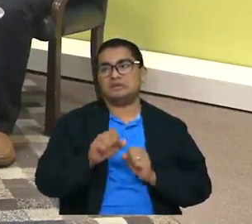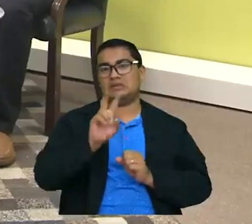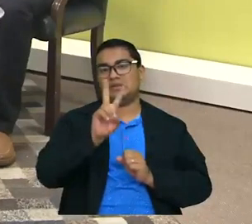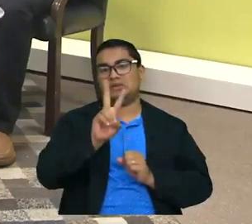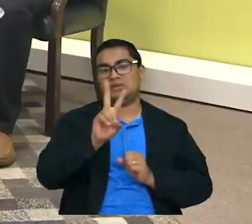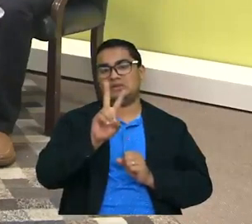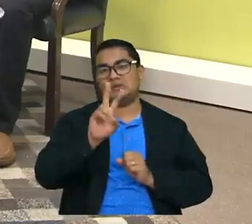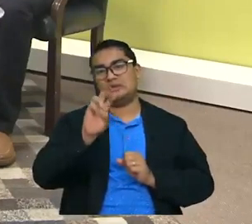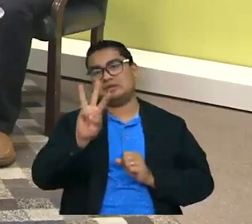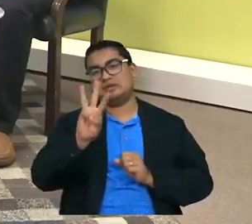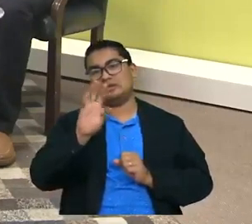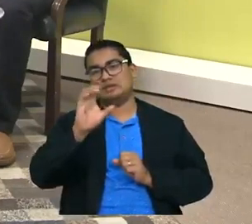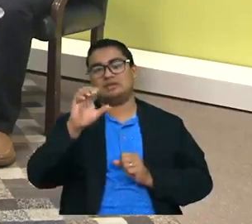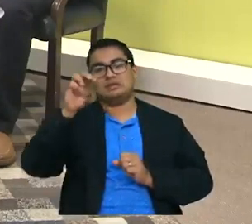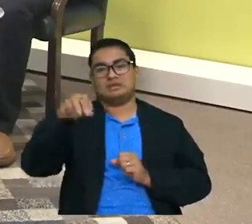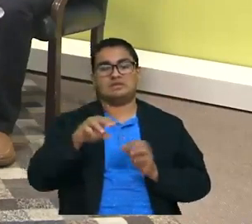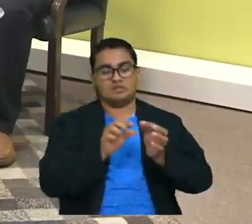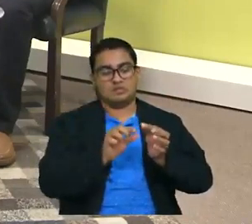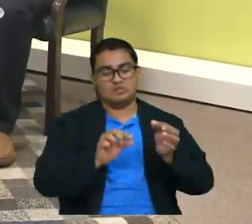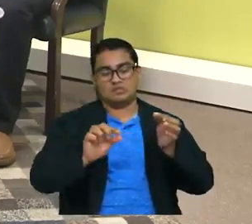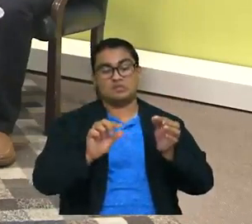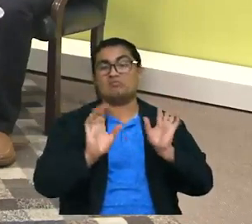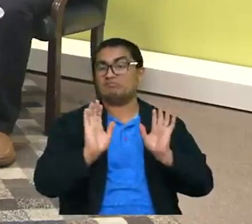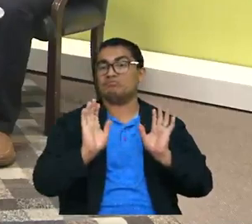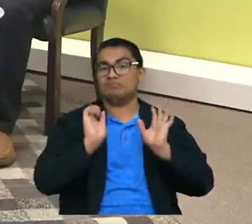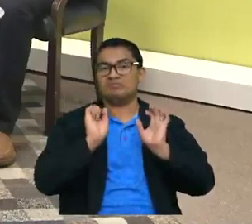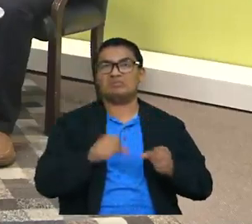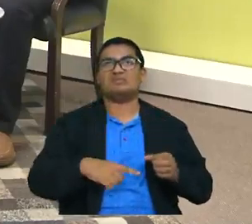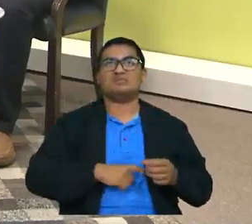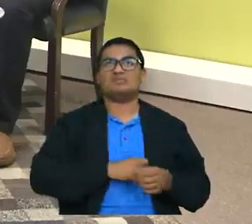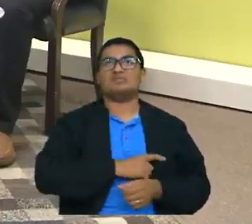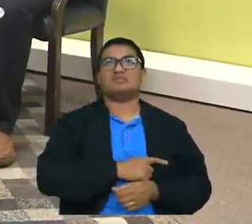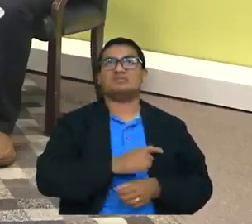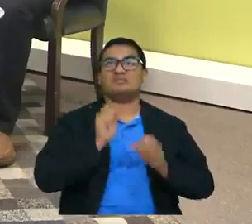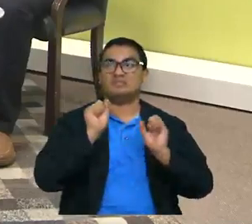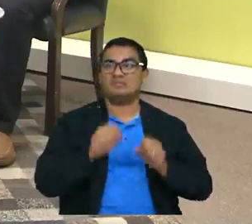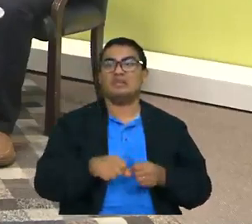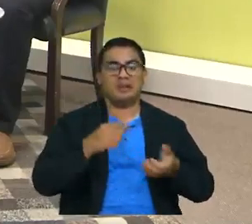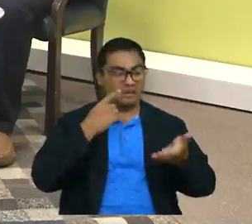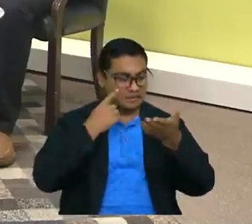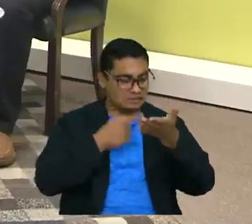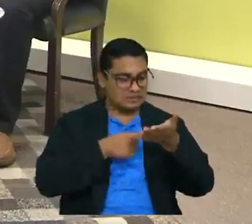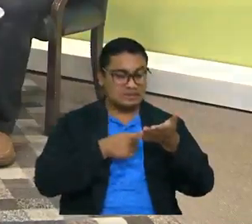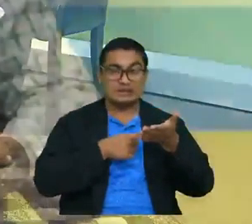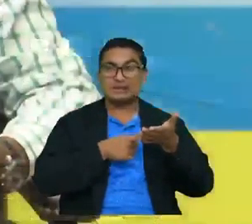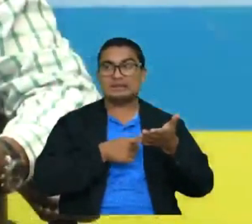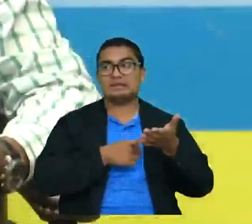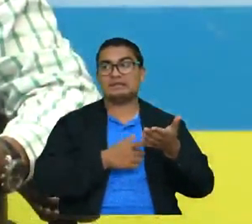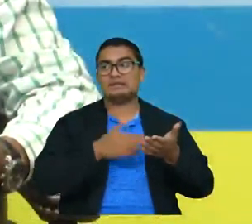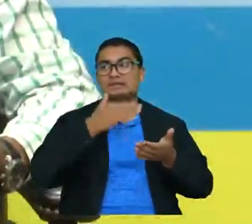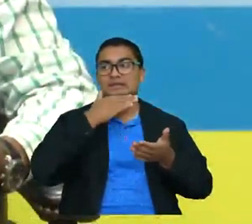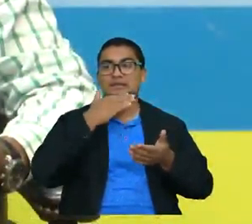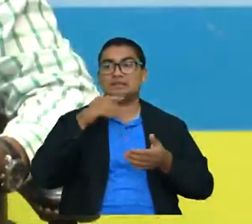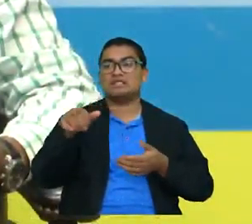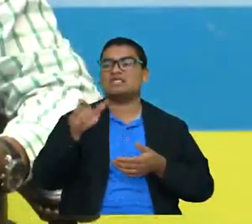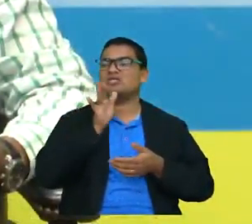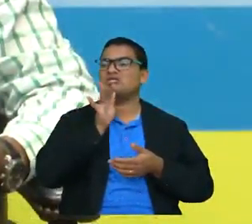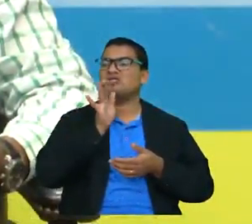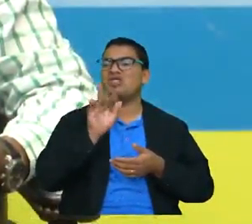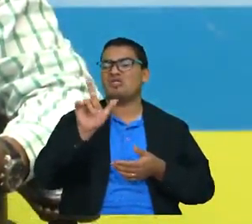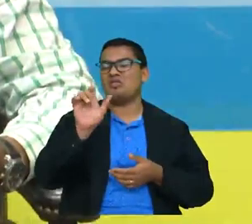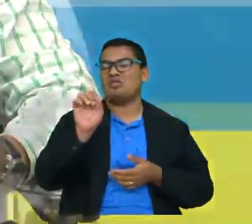centímetros. Son muy grandes, entonces por eso es que la gente las puede observar A nivel de, dice, este chaval anda con